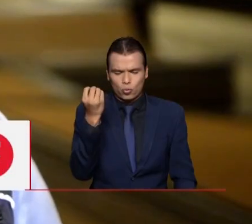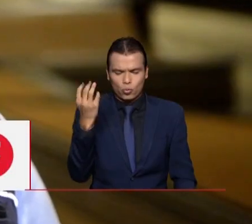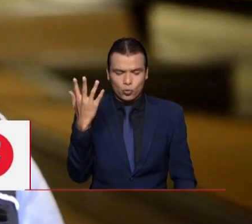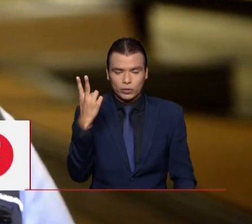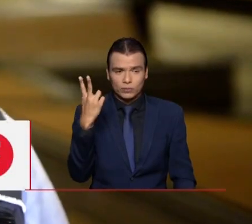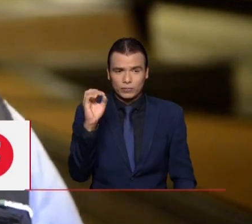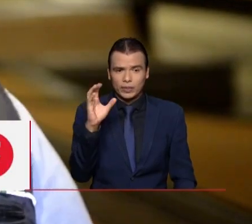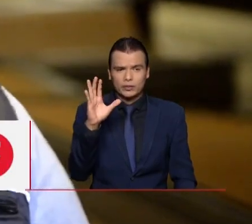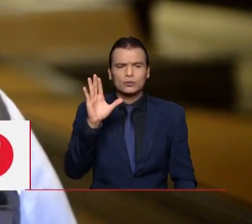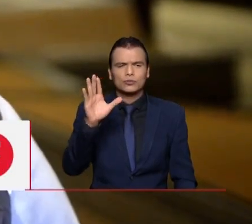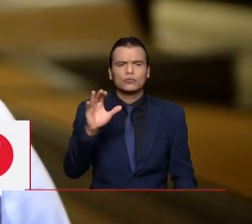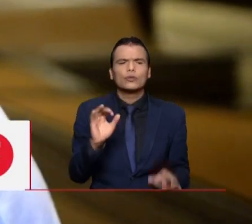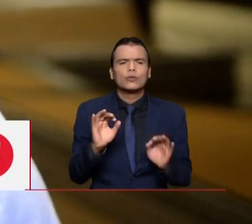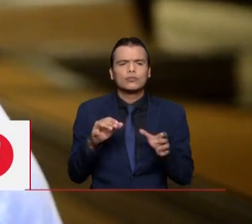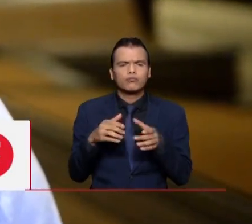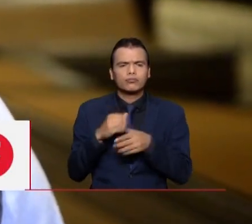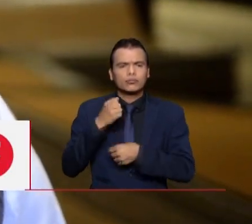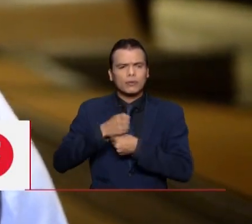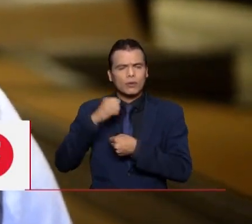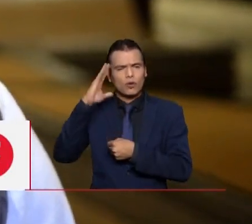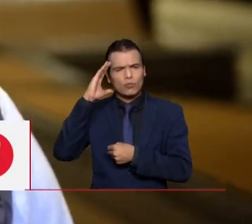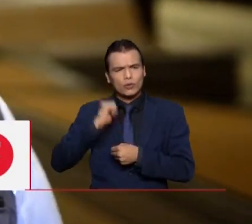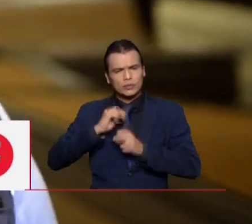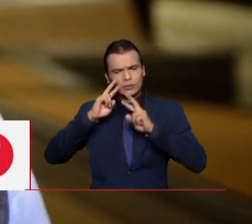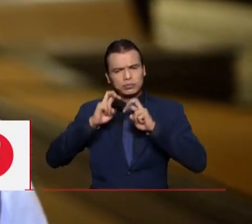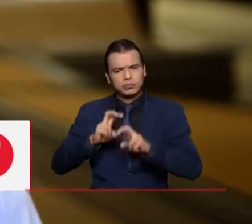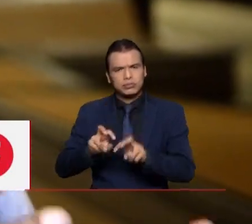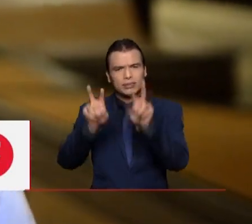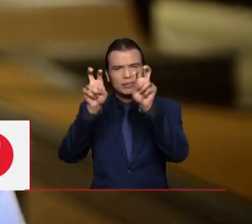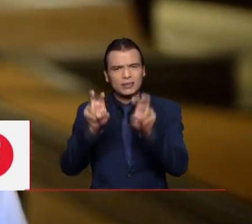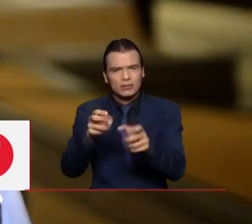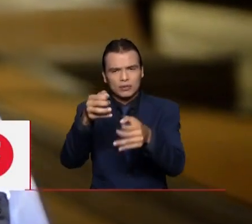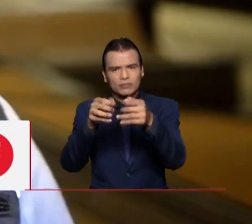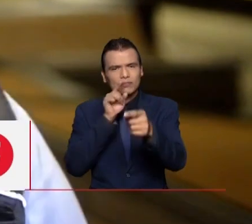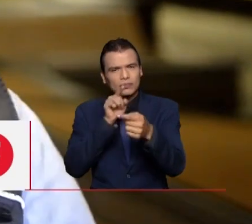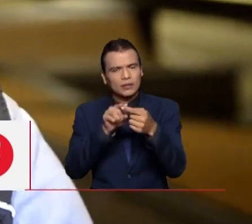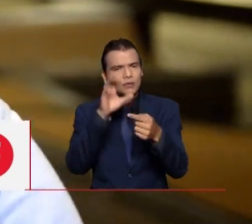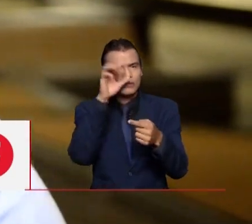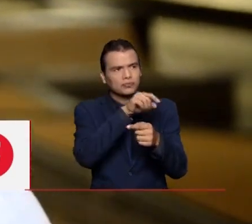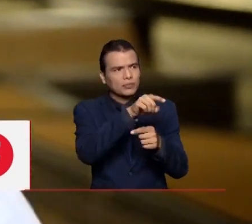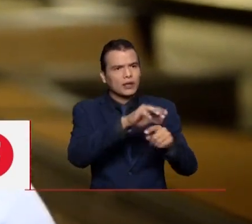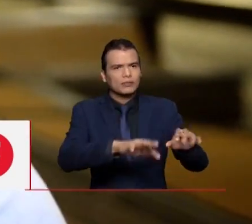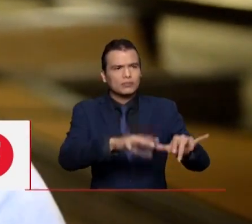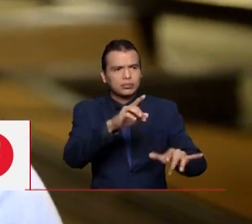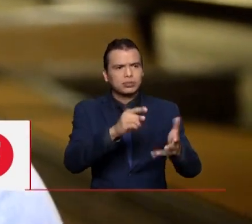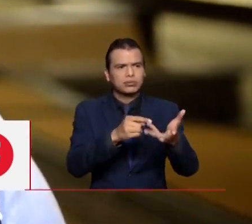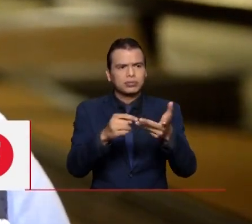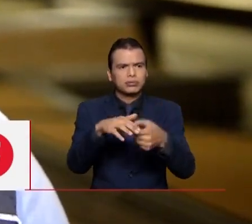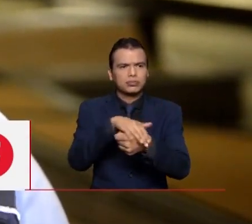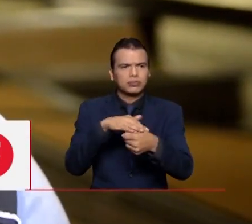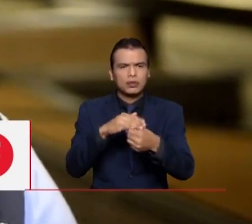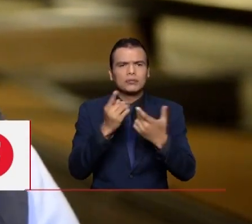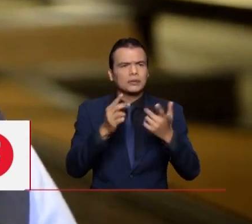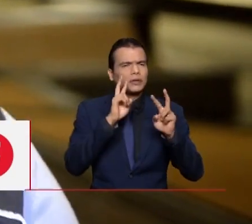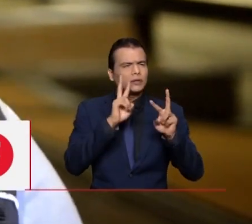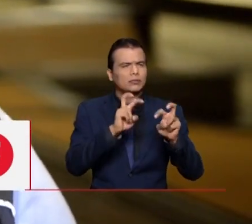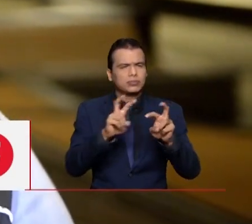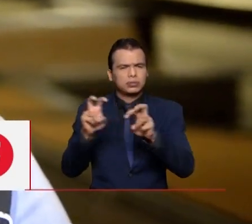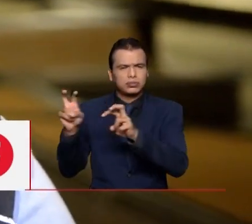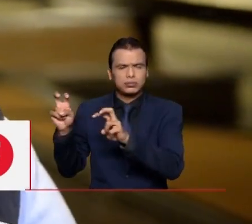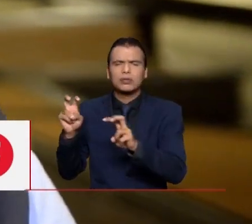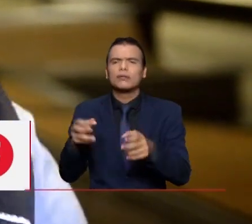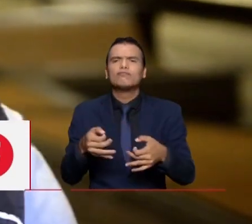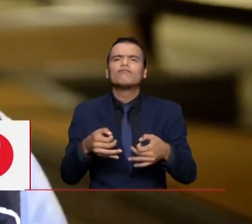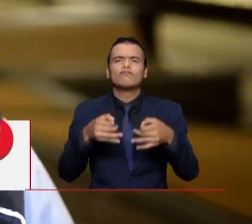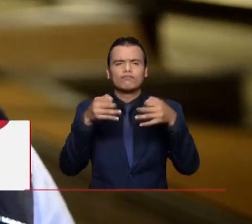Vamos a tener un equipo de policía judicial haciendo recorridos para evitar cualquier hecho de hurto o cualquier afectación a los bienes, a la honra y